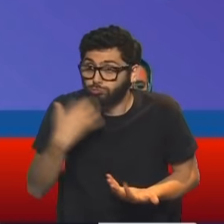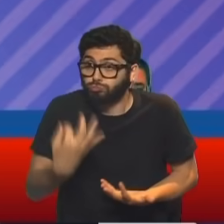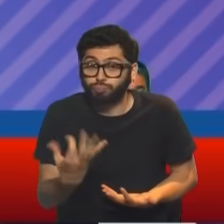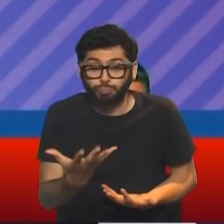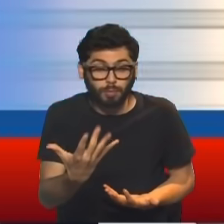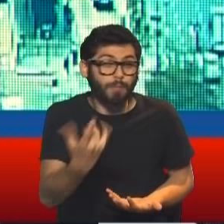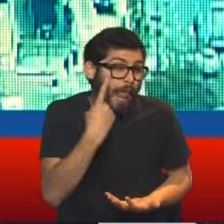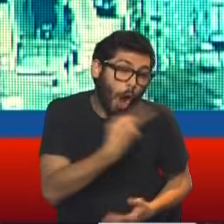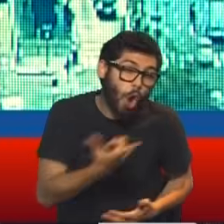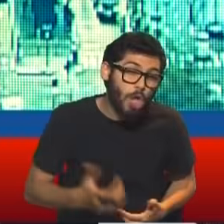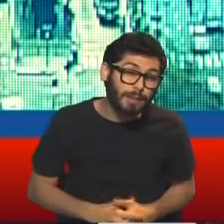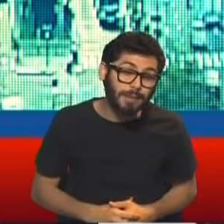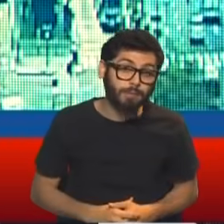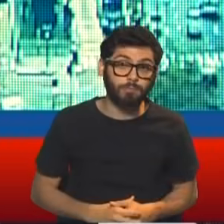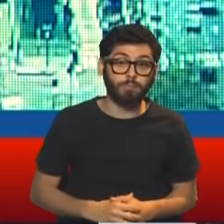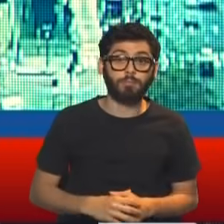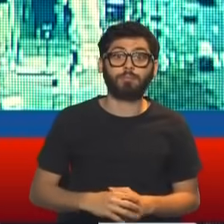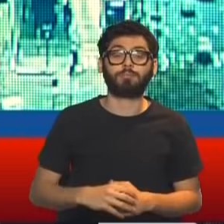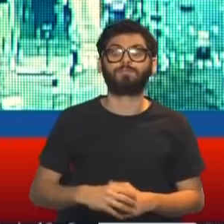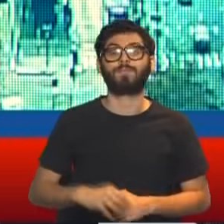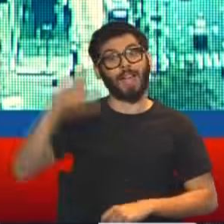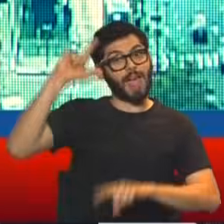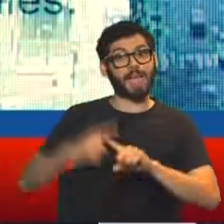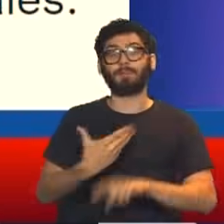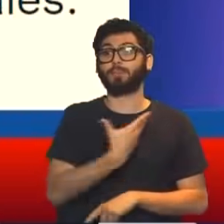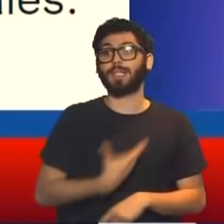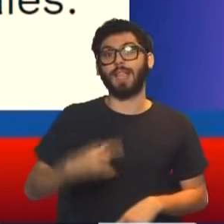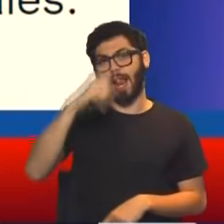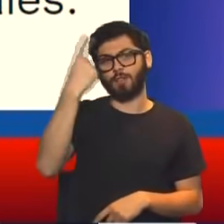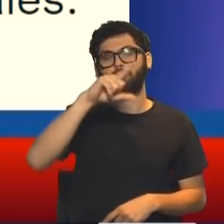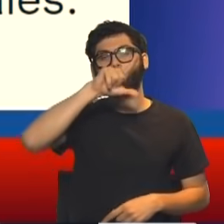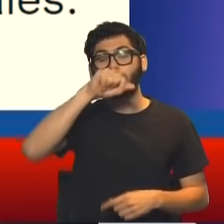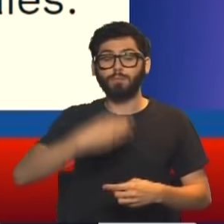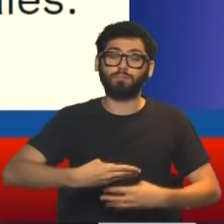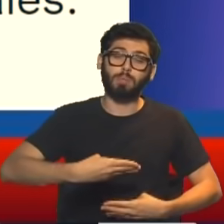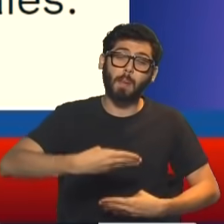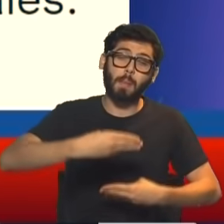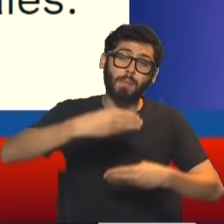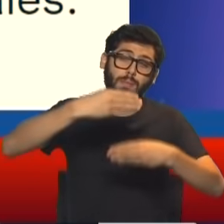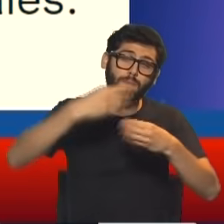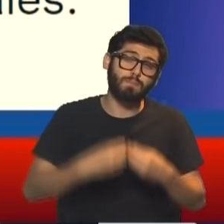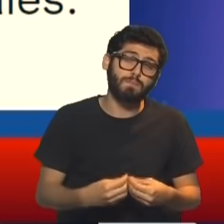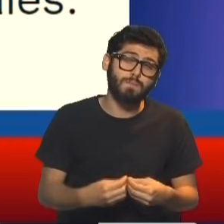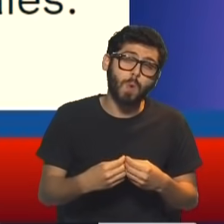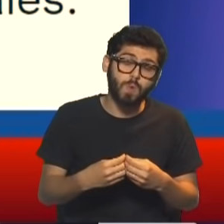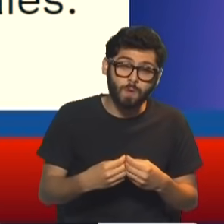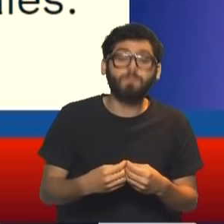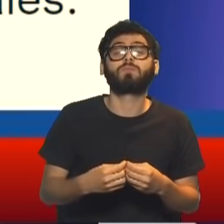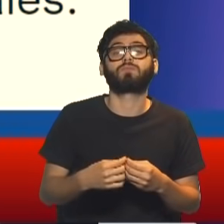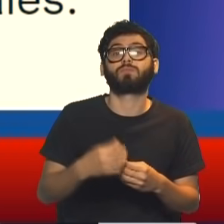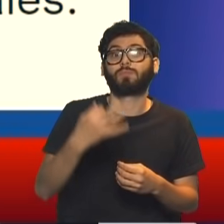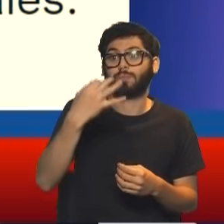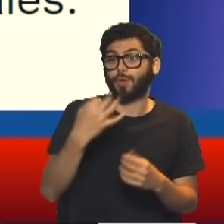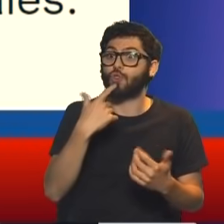¿la conoces? El expresidente de la Nación, a través de un extenso hilo de tuits, en donde hace referencia precisamente a